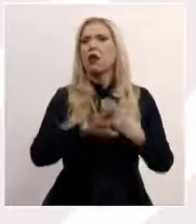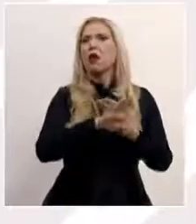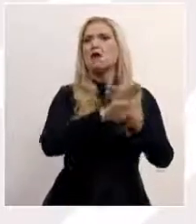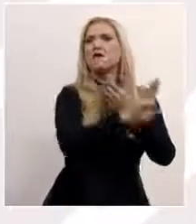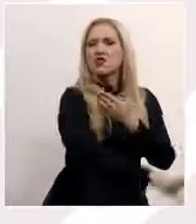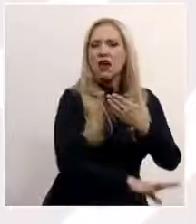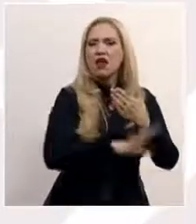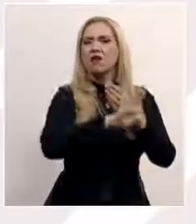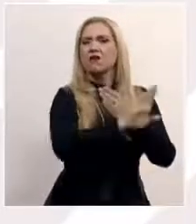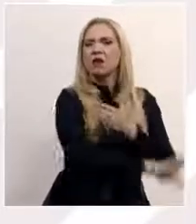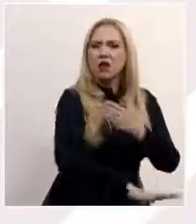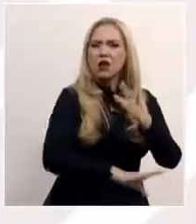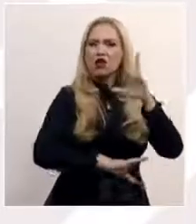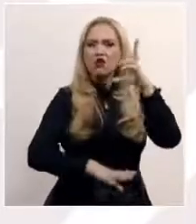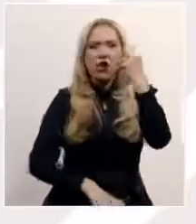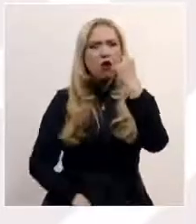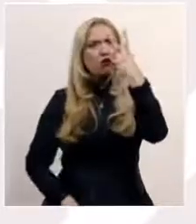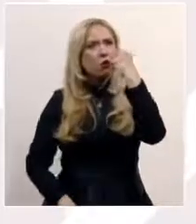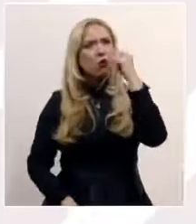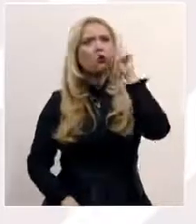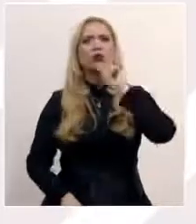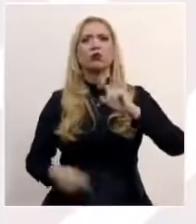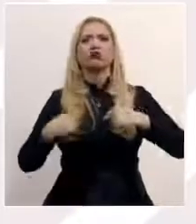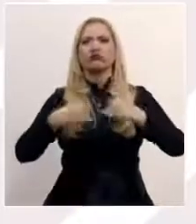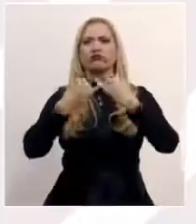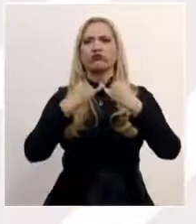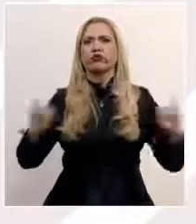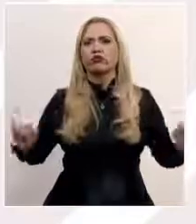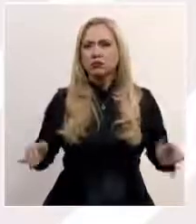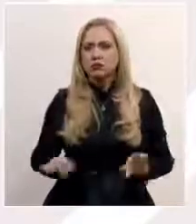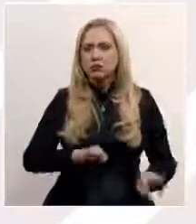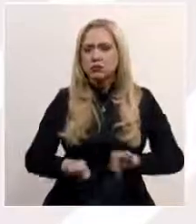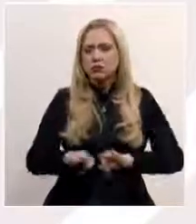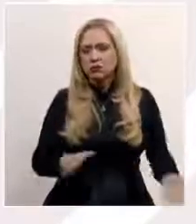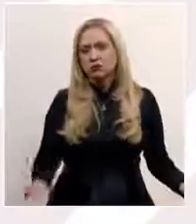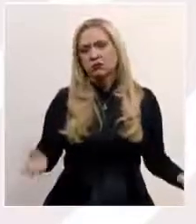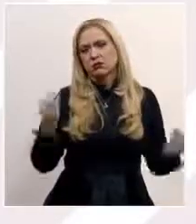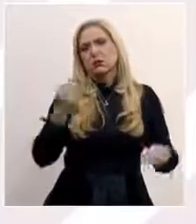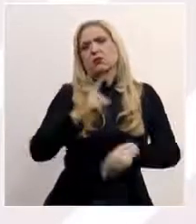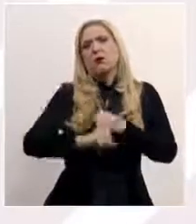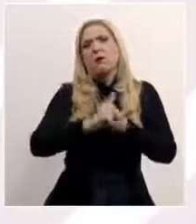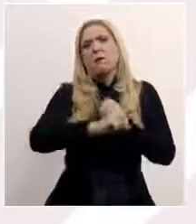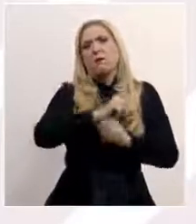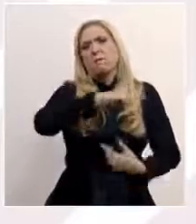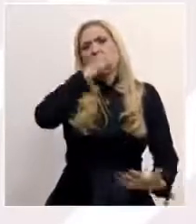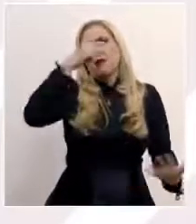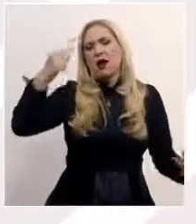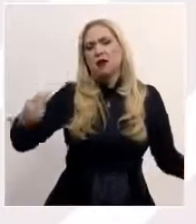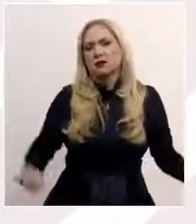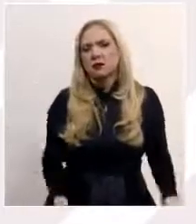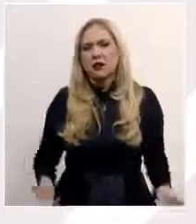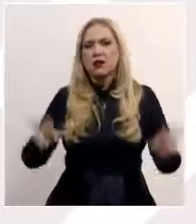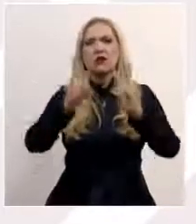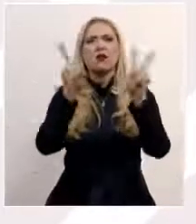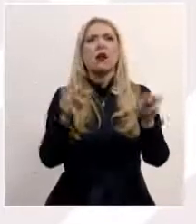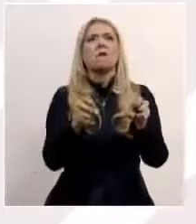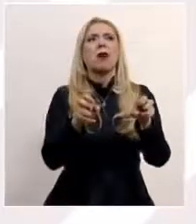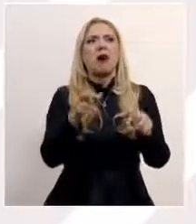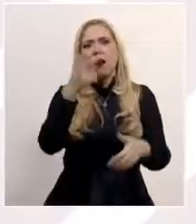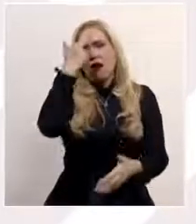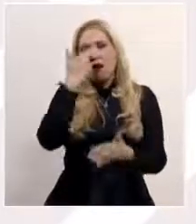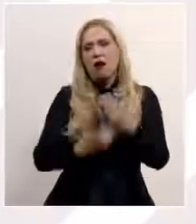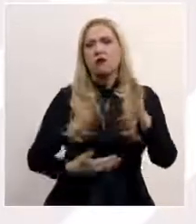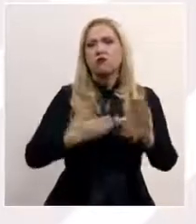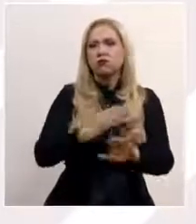mujeres podamos tener autonomía económica, lo que tiene impactos en muchos otros aspectos, principalmente en temas, por ejemplo, de violencia de género y